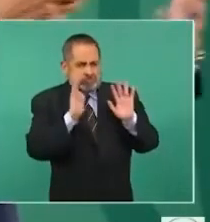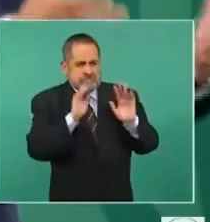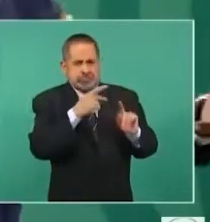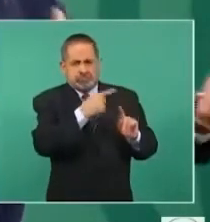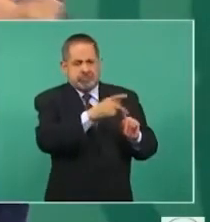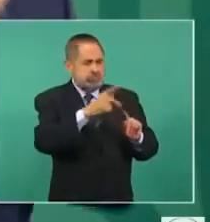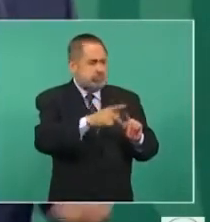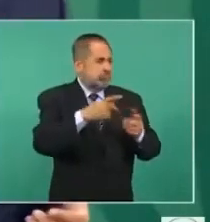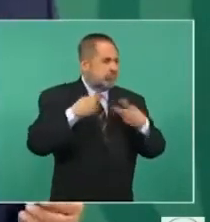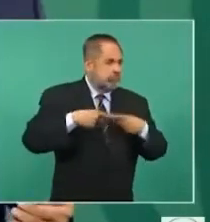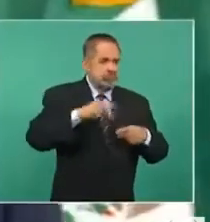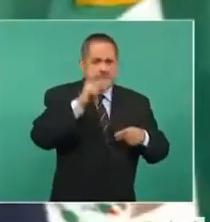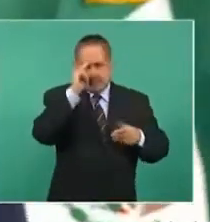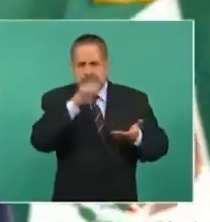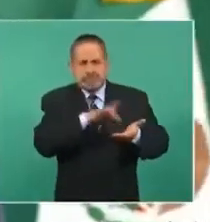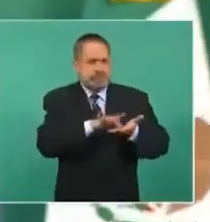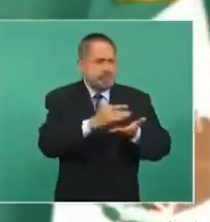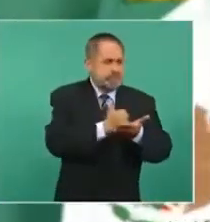a intelectuales